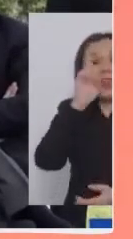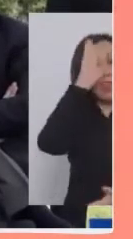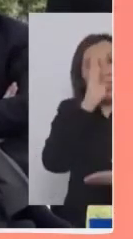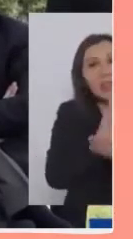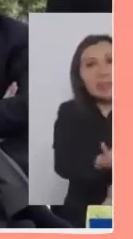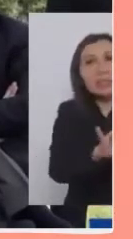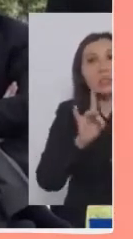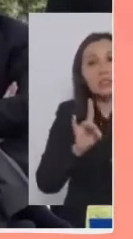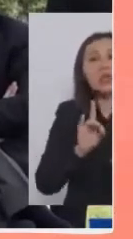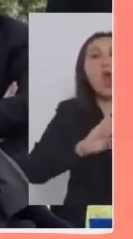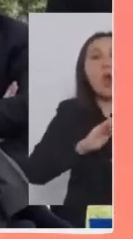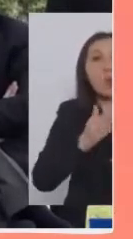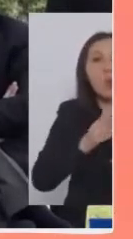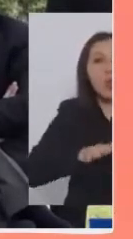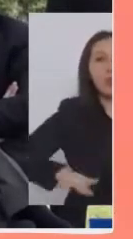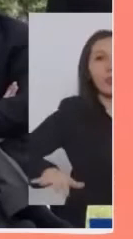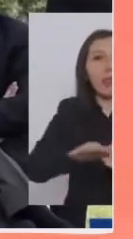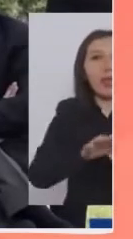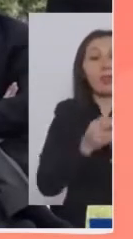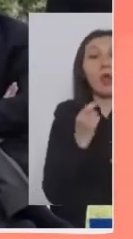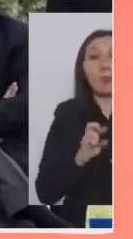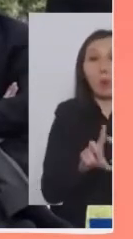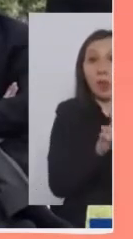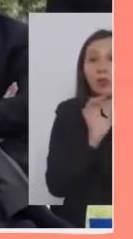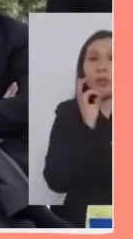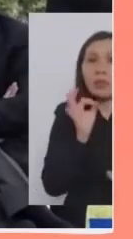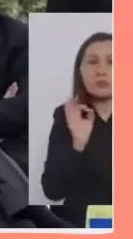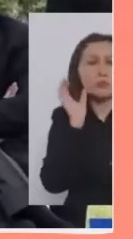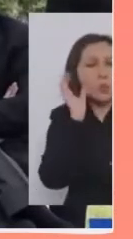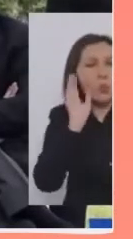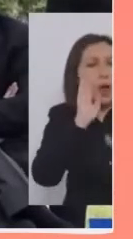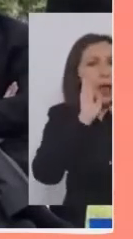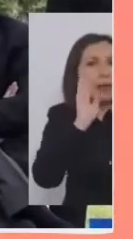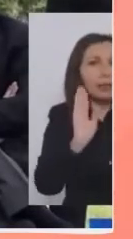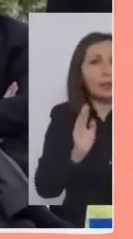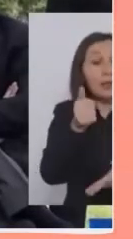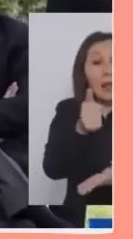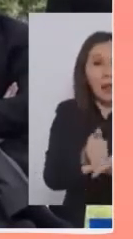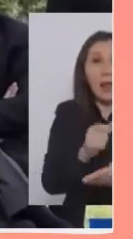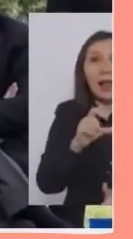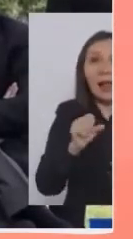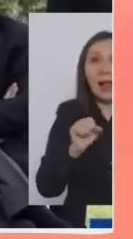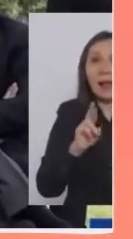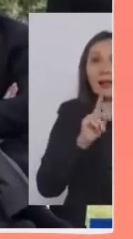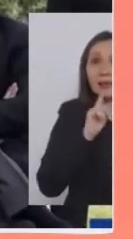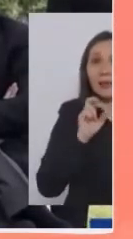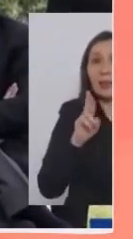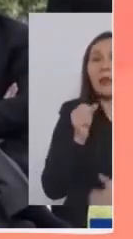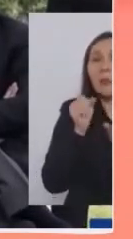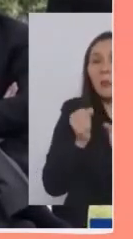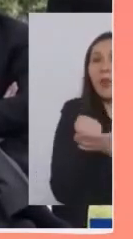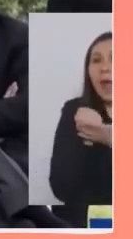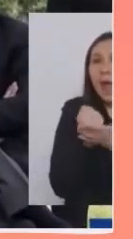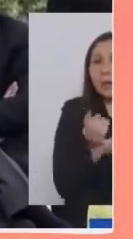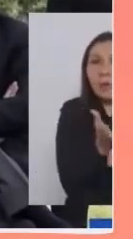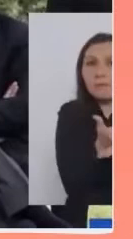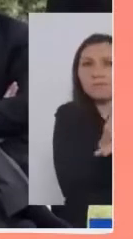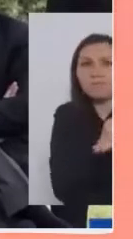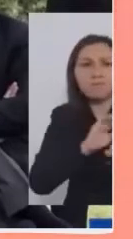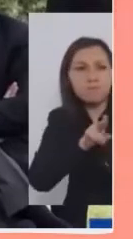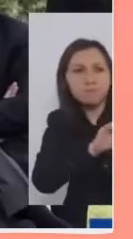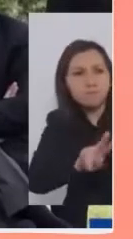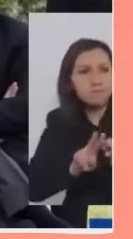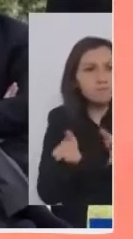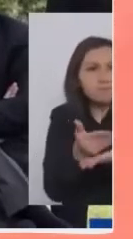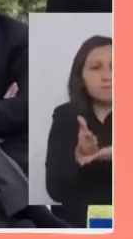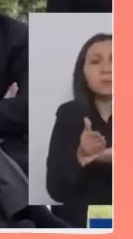quiere. Por lo tanto, ya no estamos hablando de pasajes cerrados, de pasajes sin salida o pasajes ciegos. Por lo tanto, se amplía la normativa y da